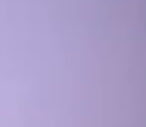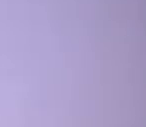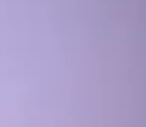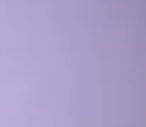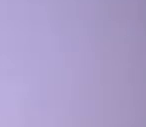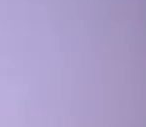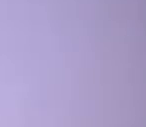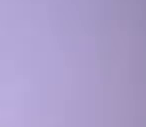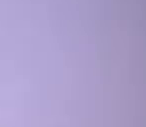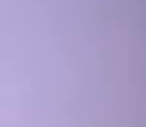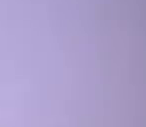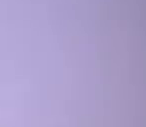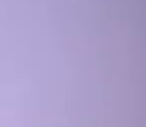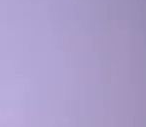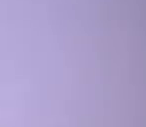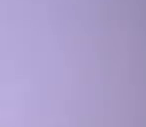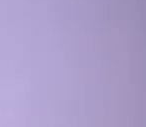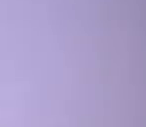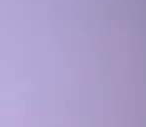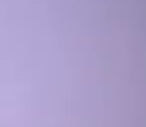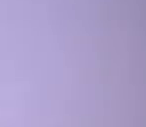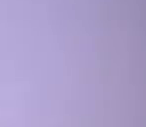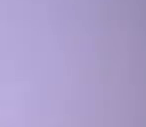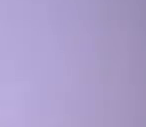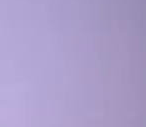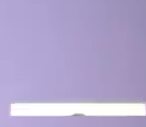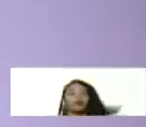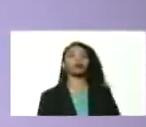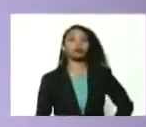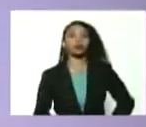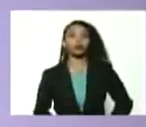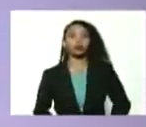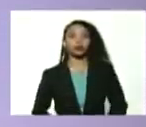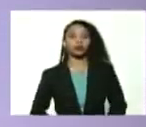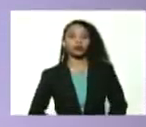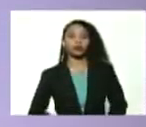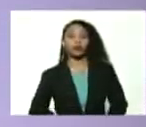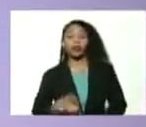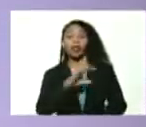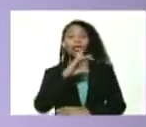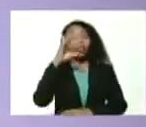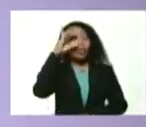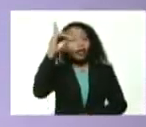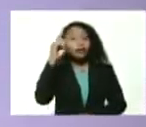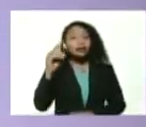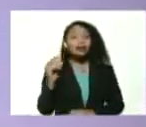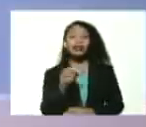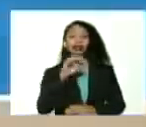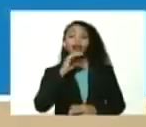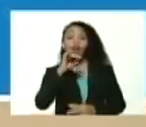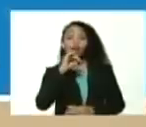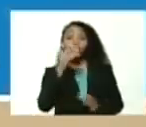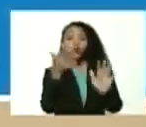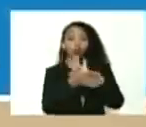e internacional la vicepresidenta ejecutiva de la República, doctora Delcy Rodríguez Gómez.